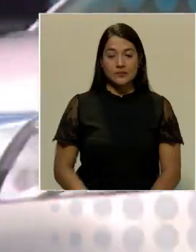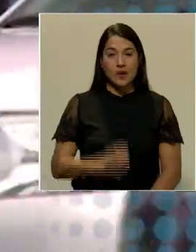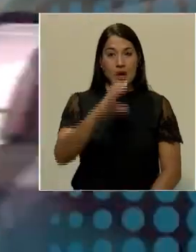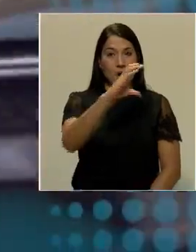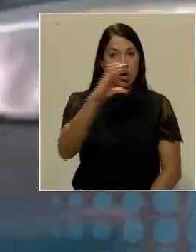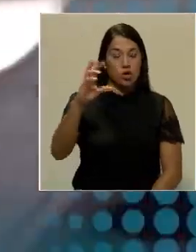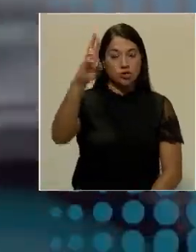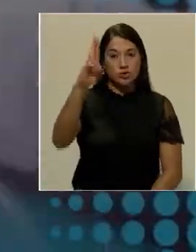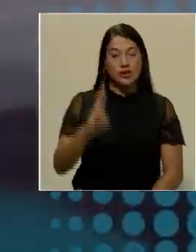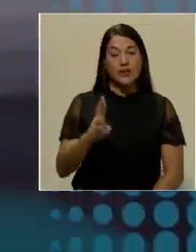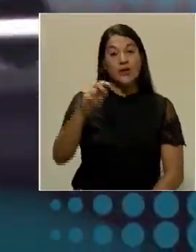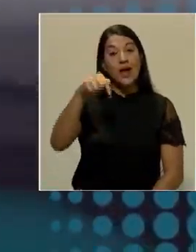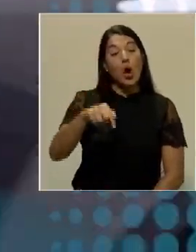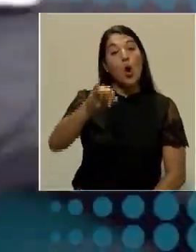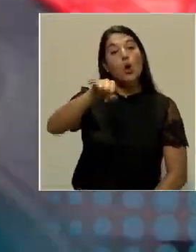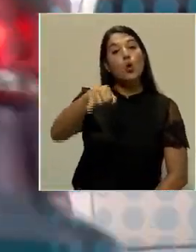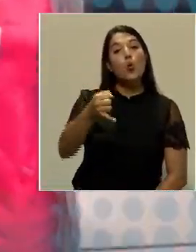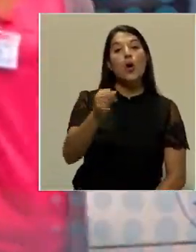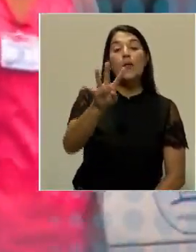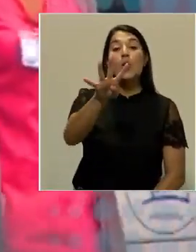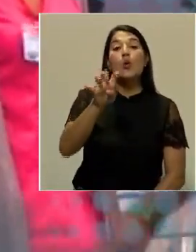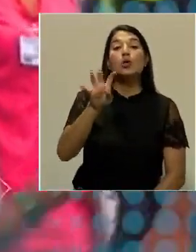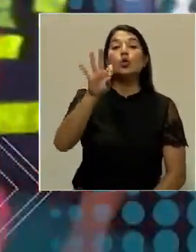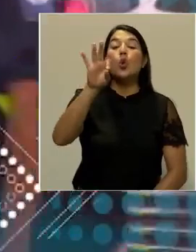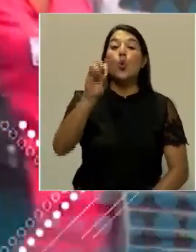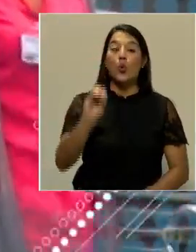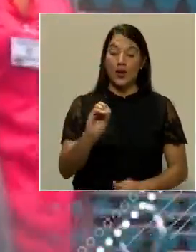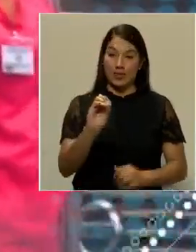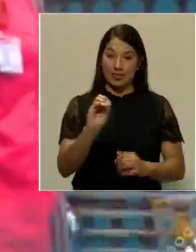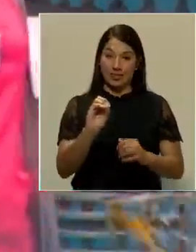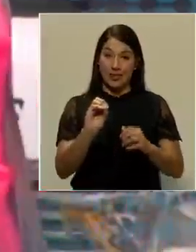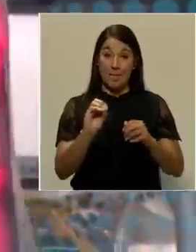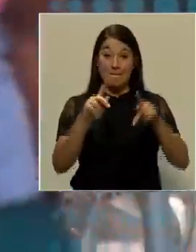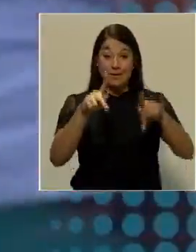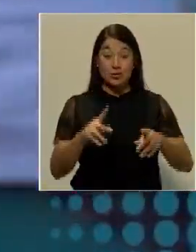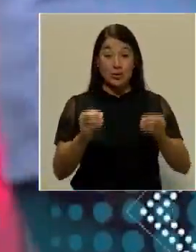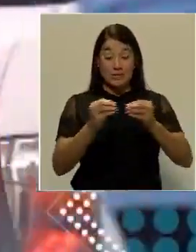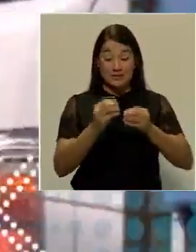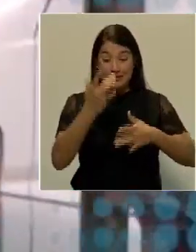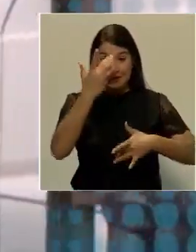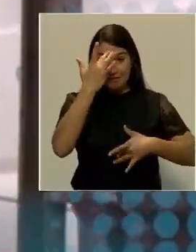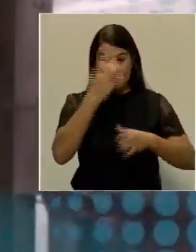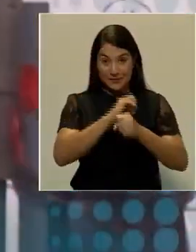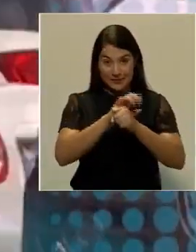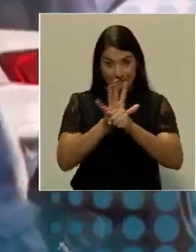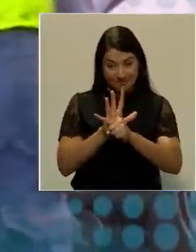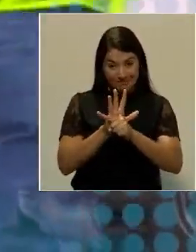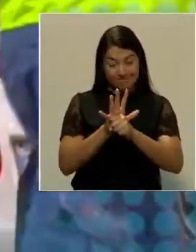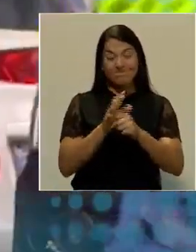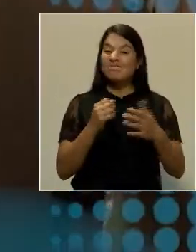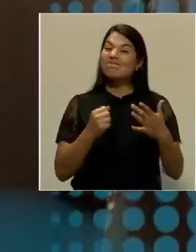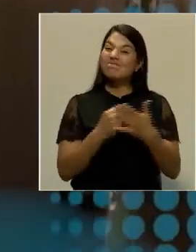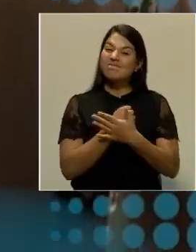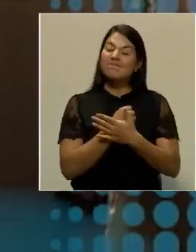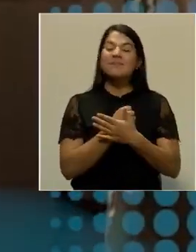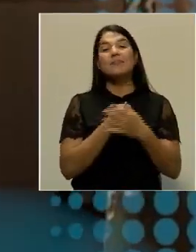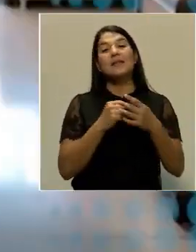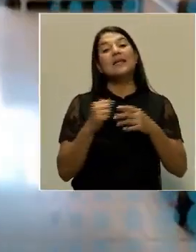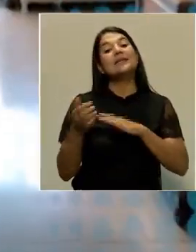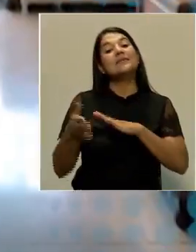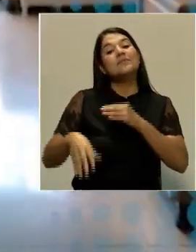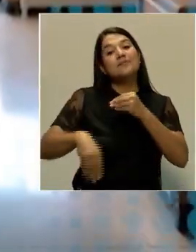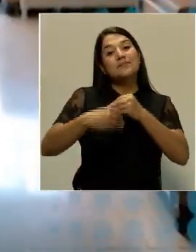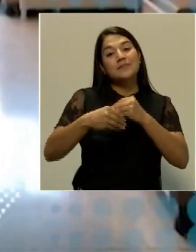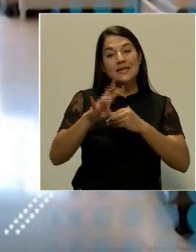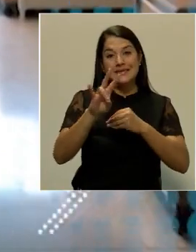Costa Rica registró este jueves 490 nuevos casos de COVID-19. Lamentablemente se suman 7 fallecidos